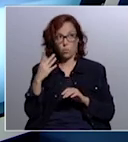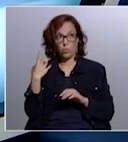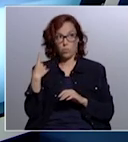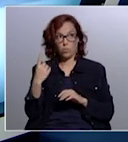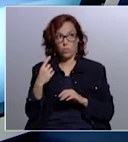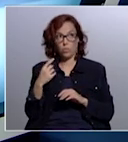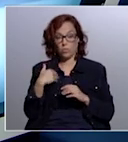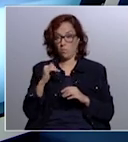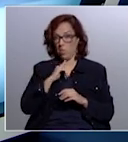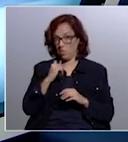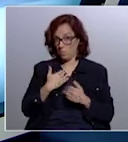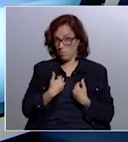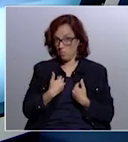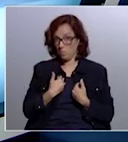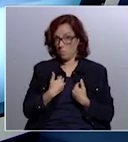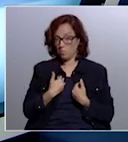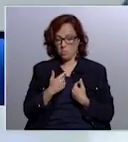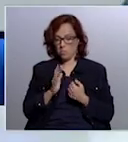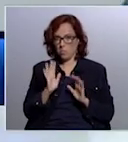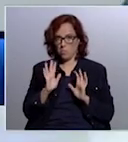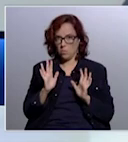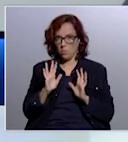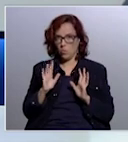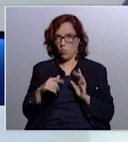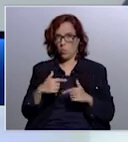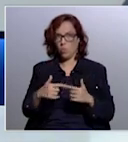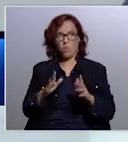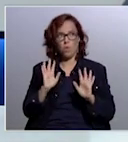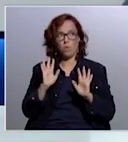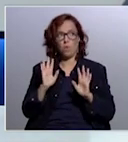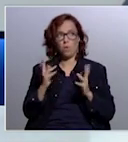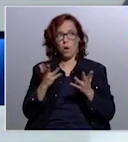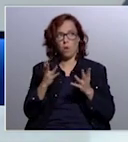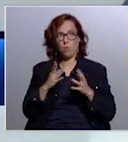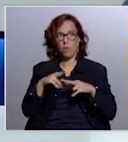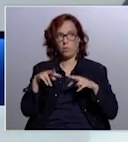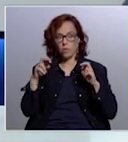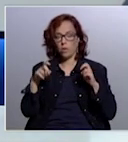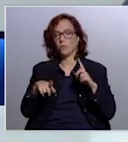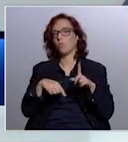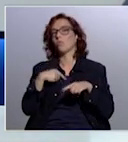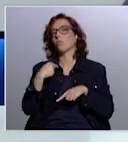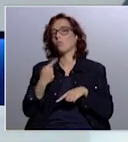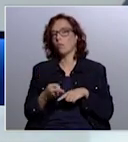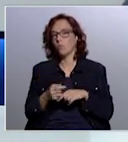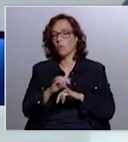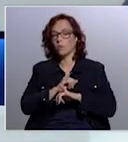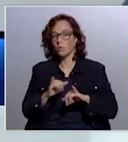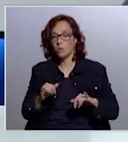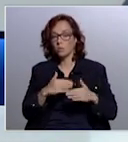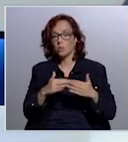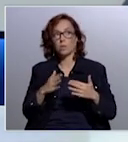persona denunciada creo que esto tiene que ser los pasos que tengan que darse como son en estos casos y después que que termine el proceso